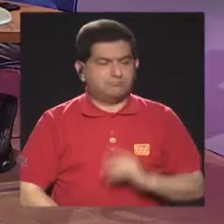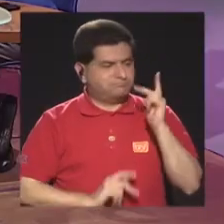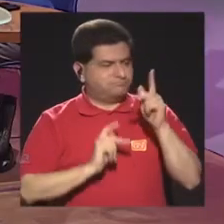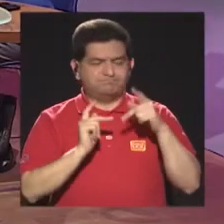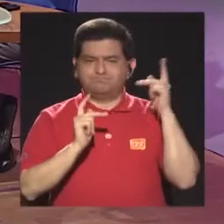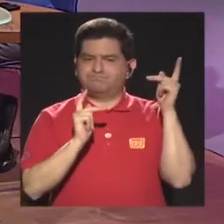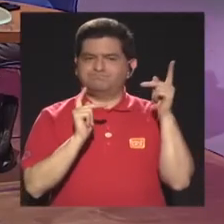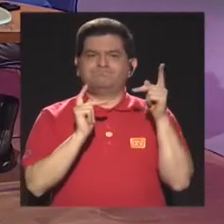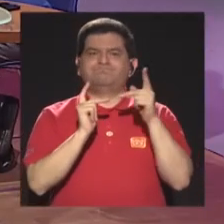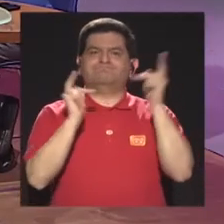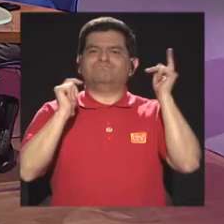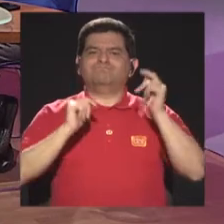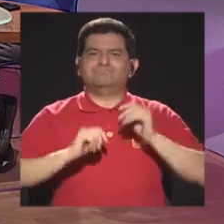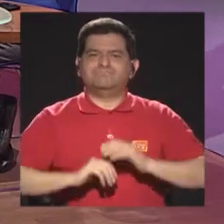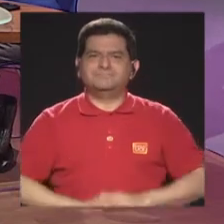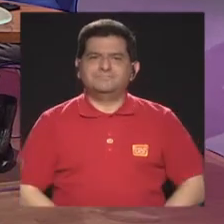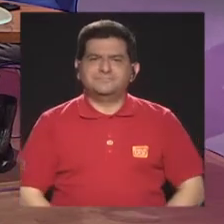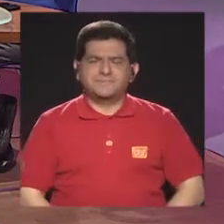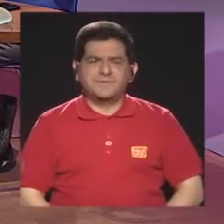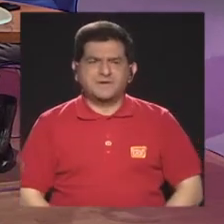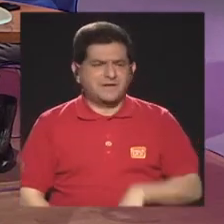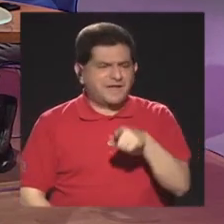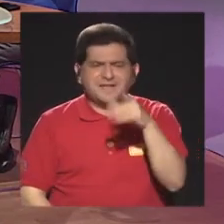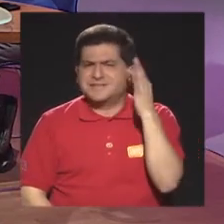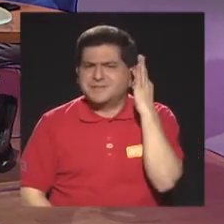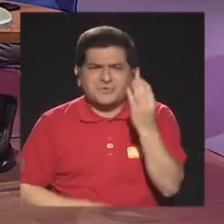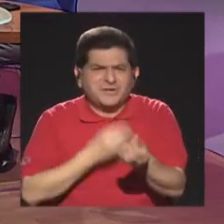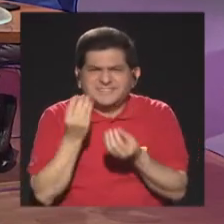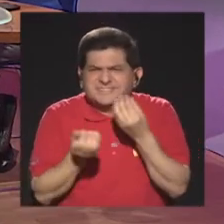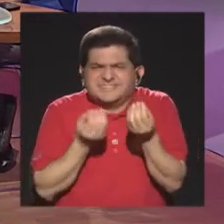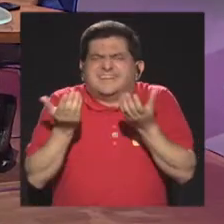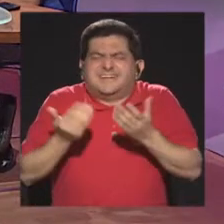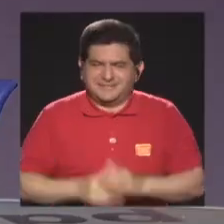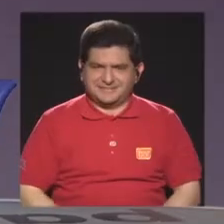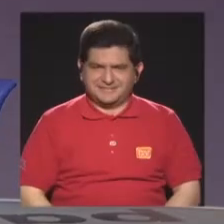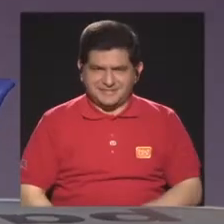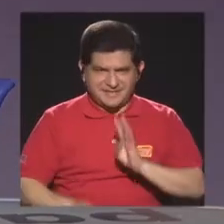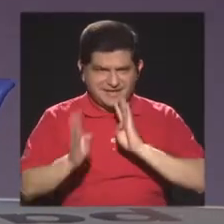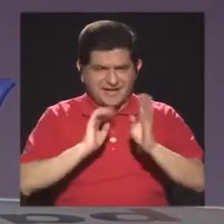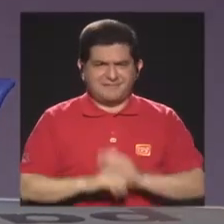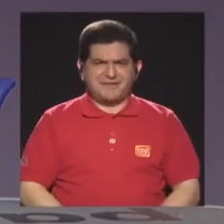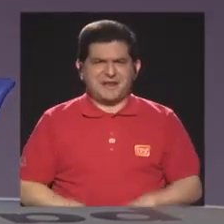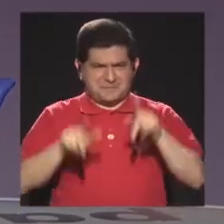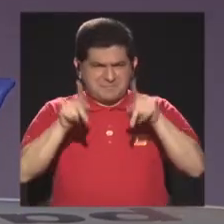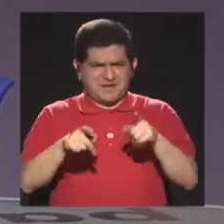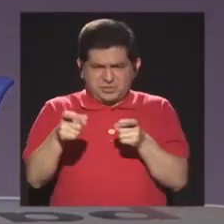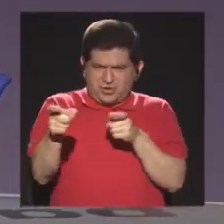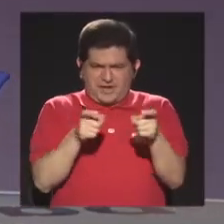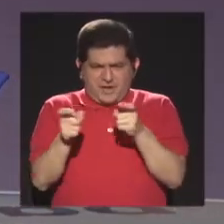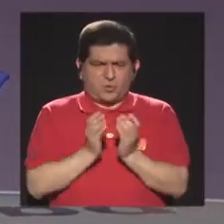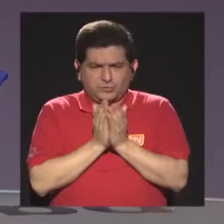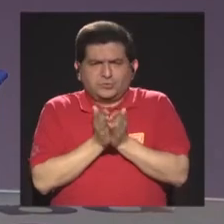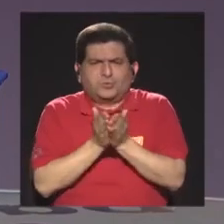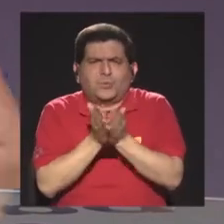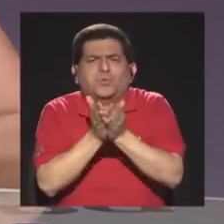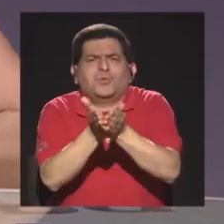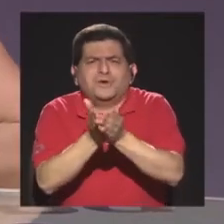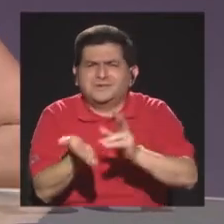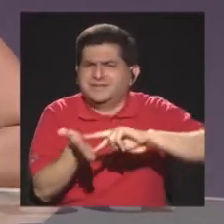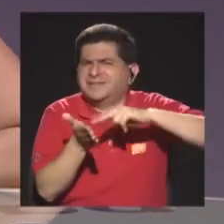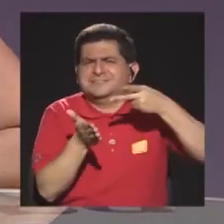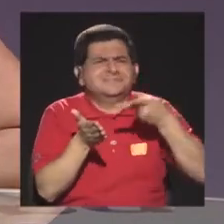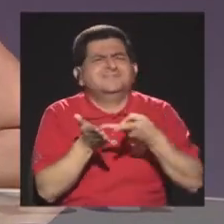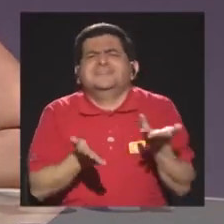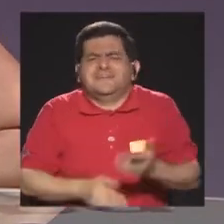país. Entonces, ¿a qué se dedican estas señoras? Cuando hablamos de una controladora de puerto, ¿qué significa